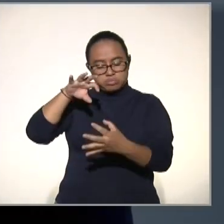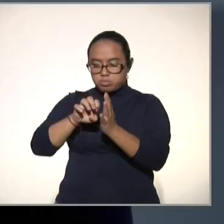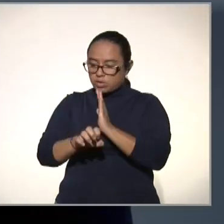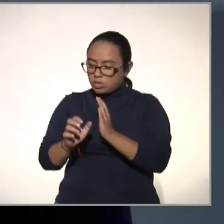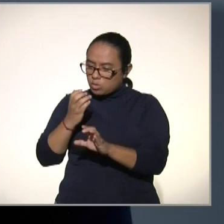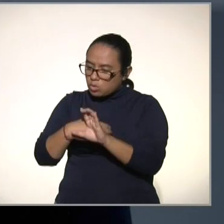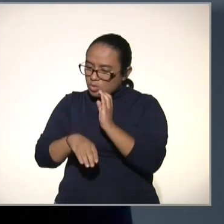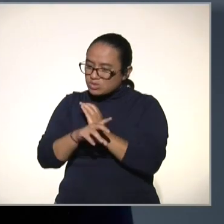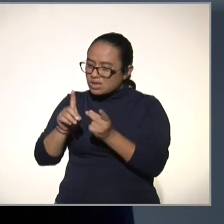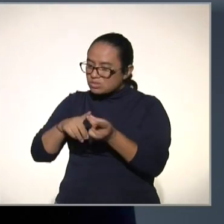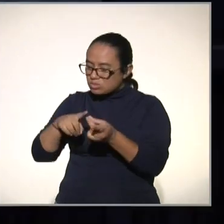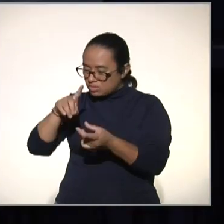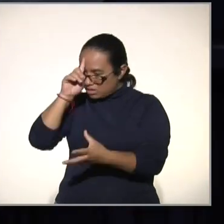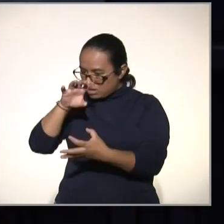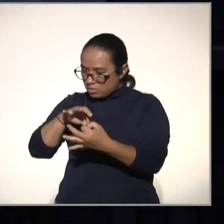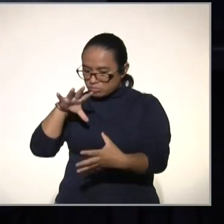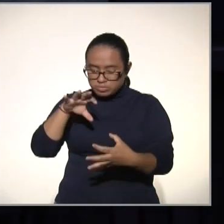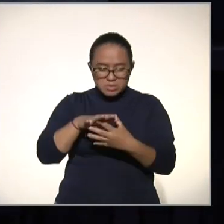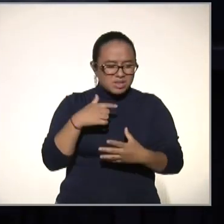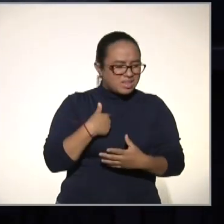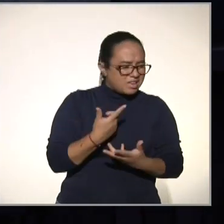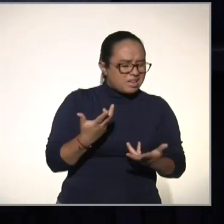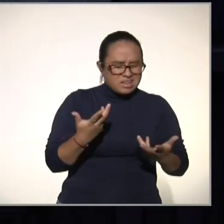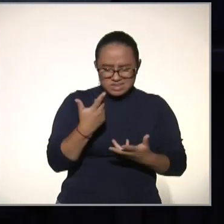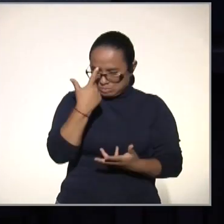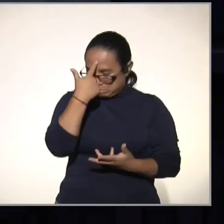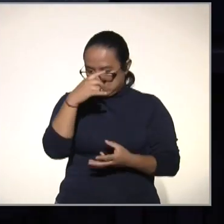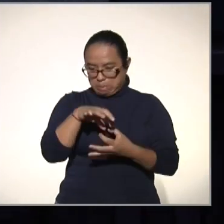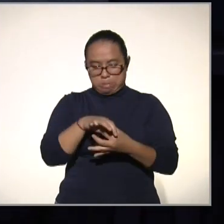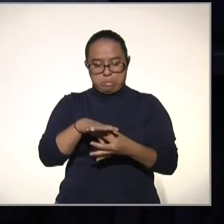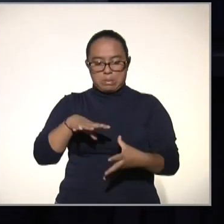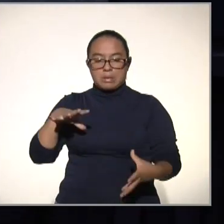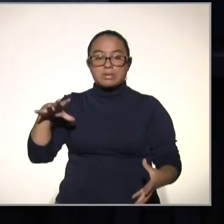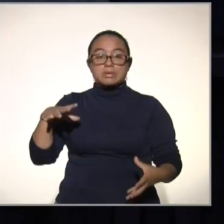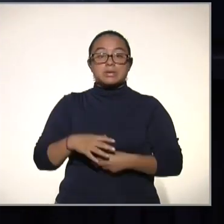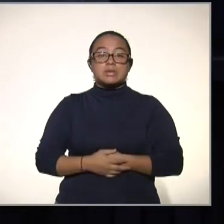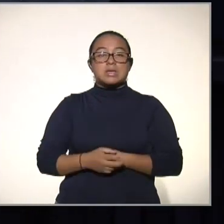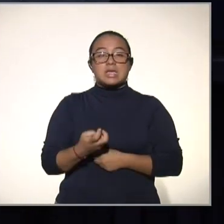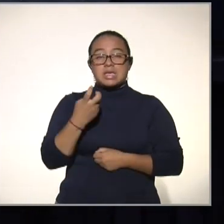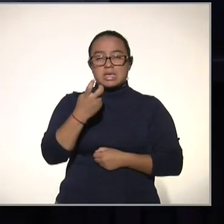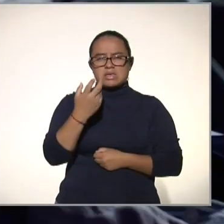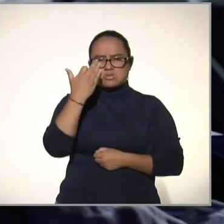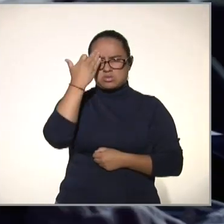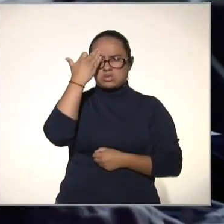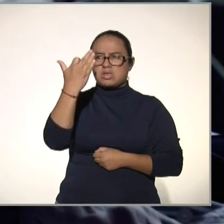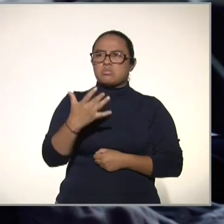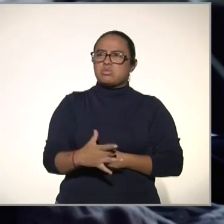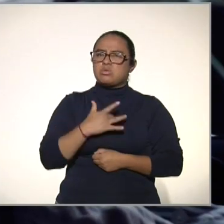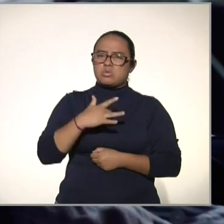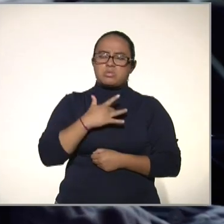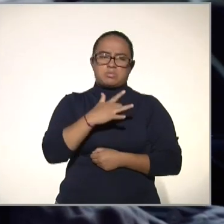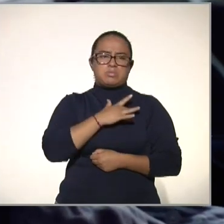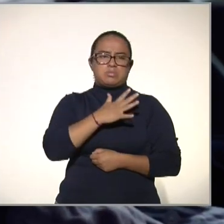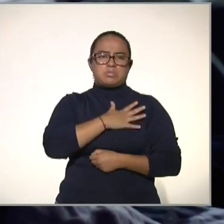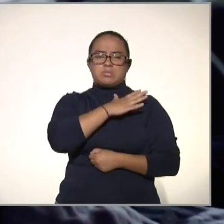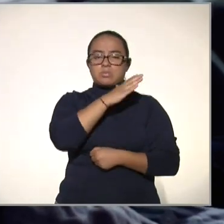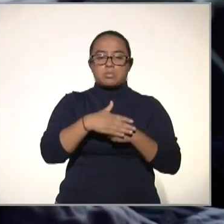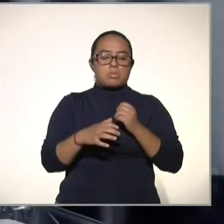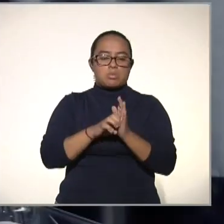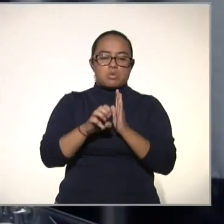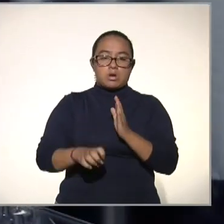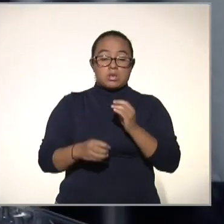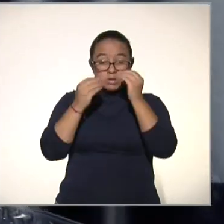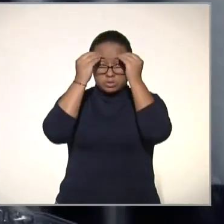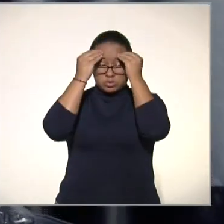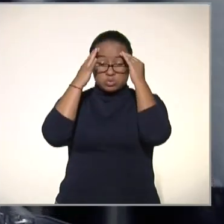las cosas o qué iban a hacer. El tiempo promedio de los síntomas de la menopausia, como